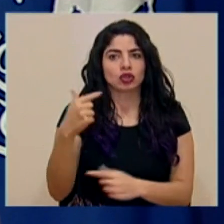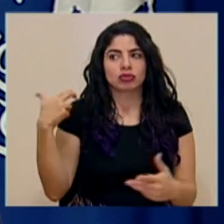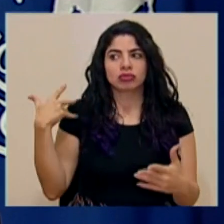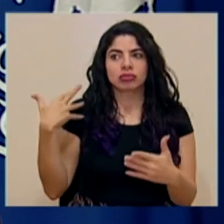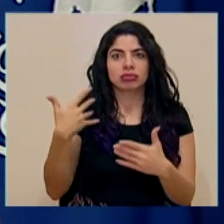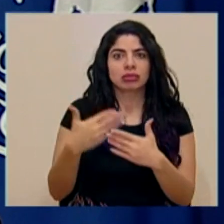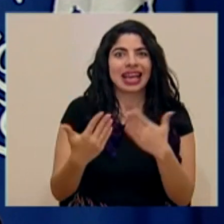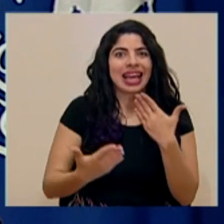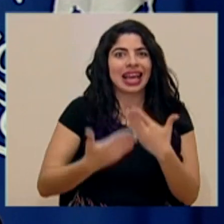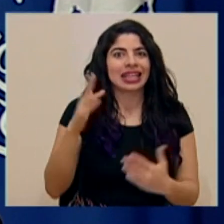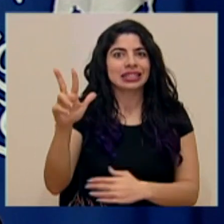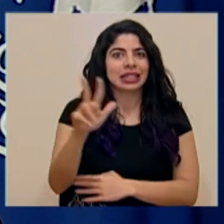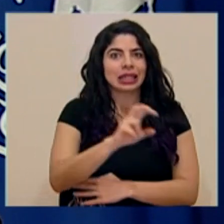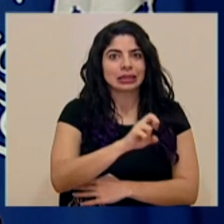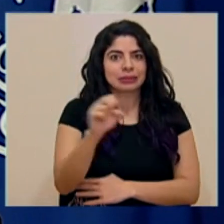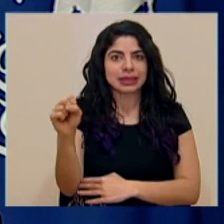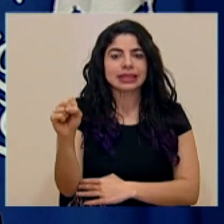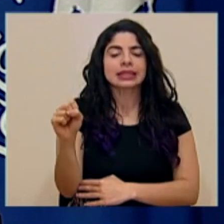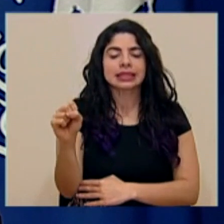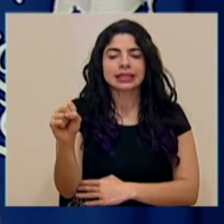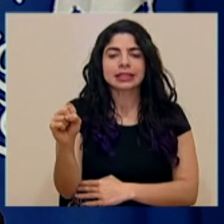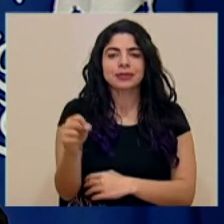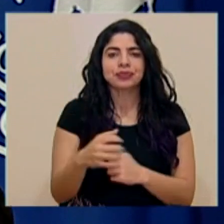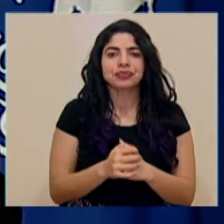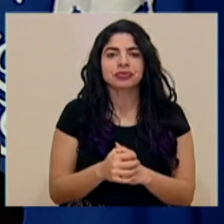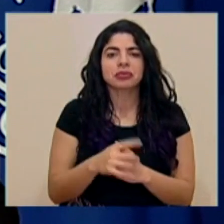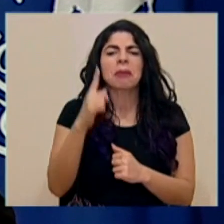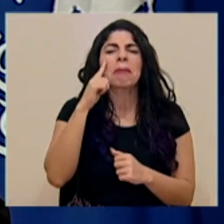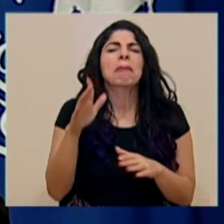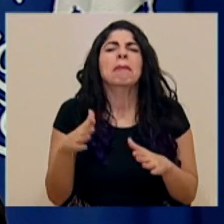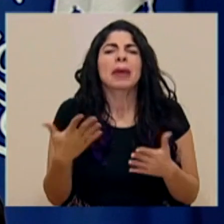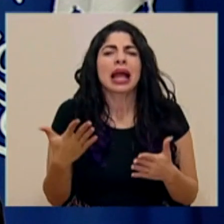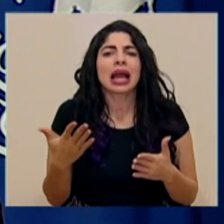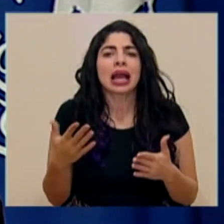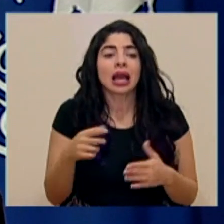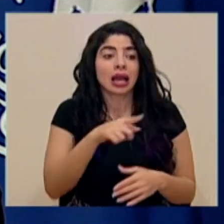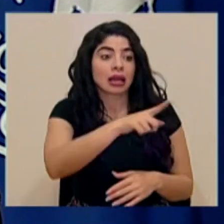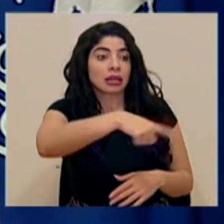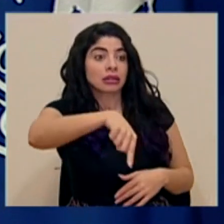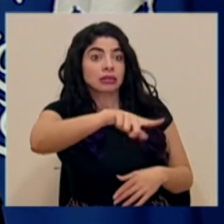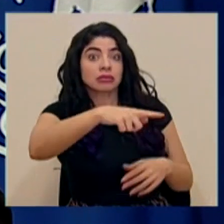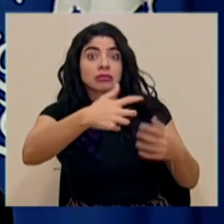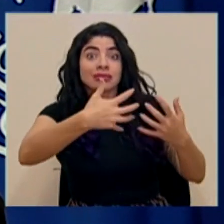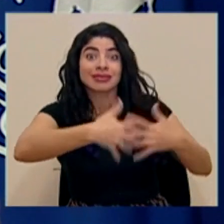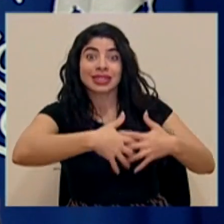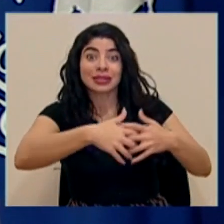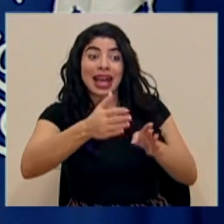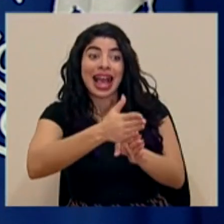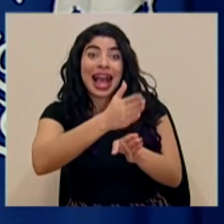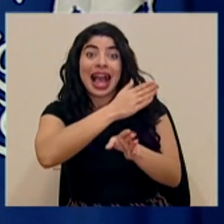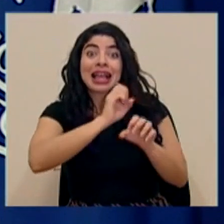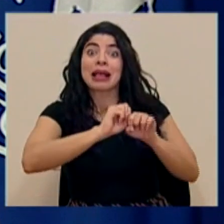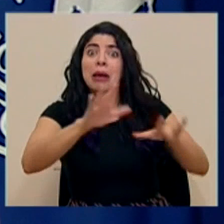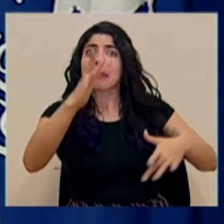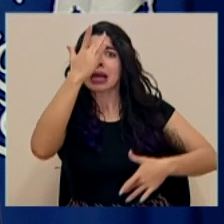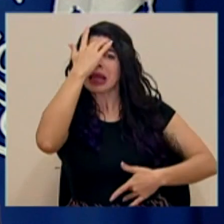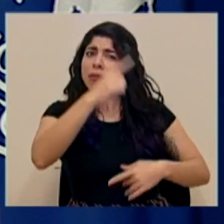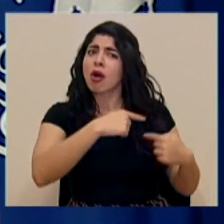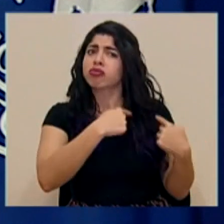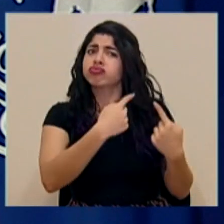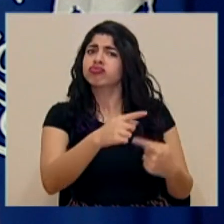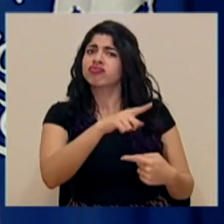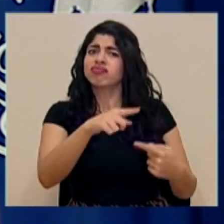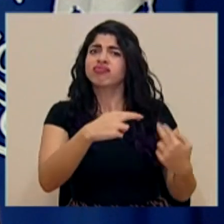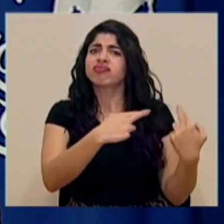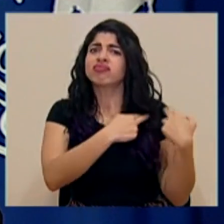ya casi 3 meses, para haber reactivado una industria que antes de la pandemia era responsable